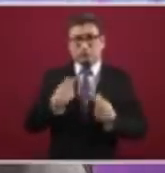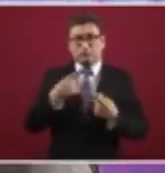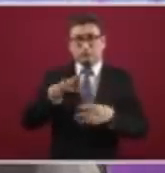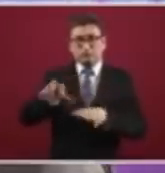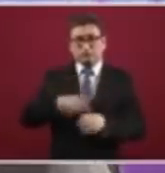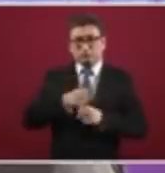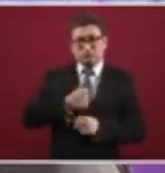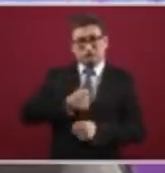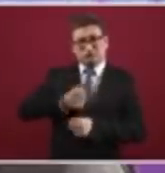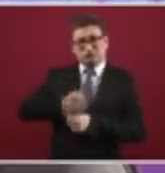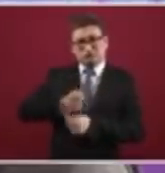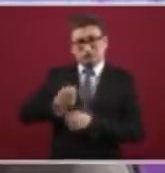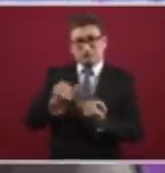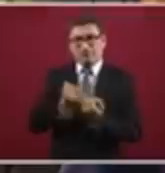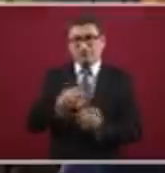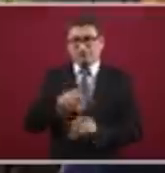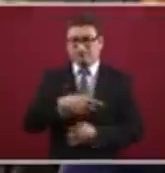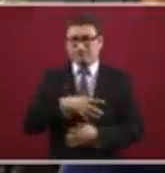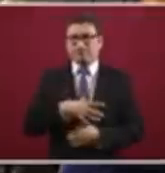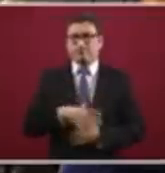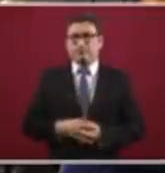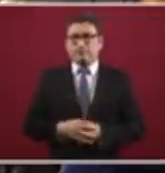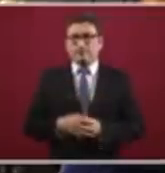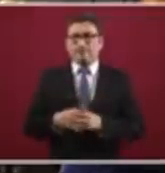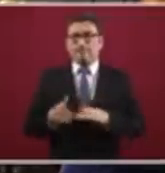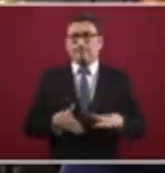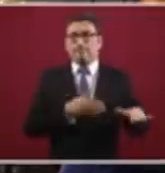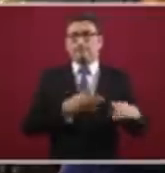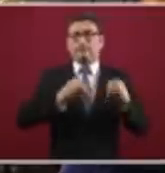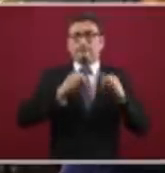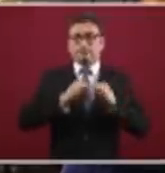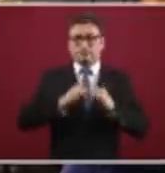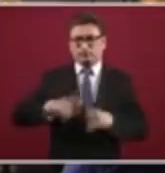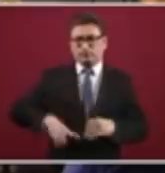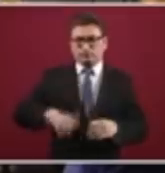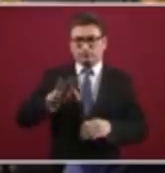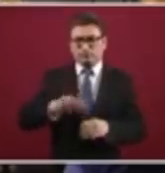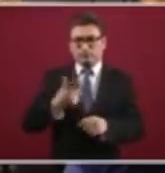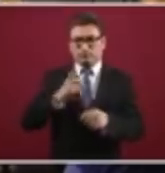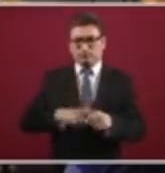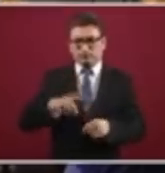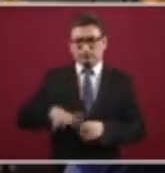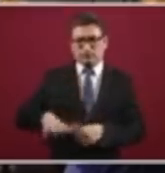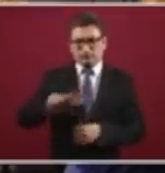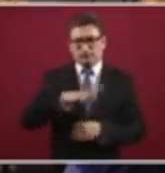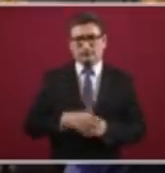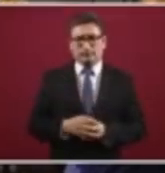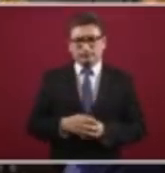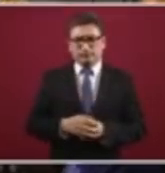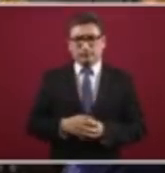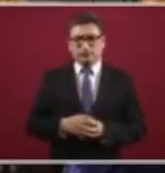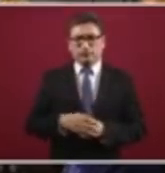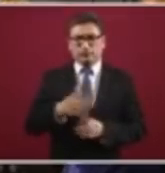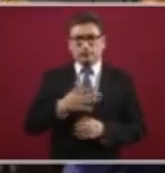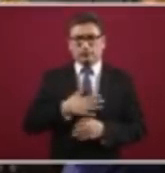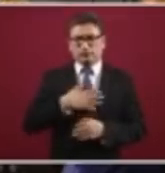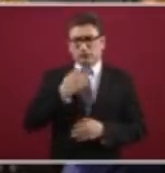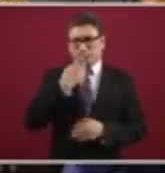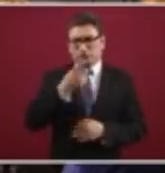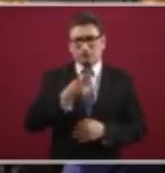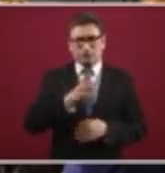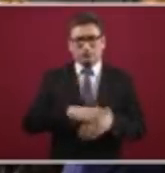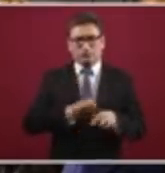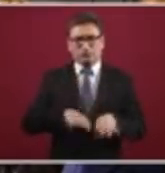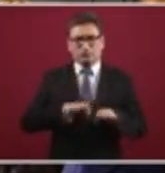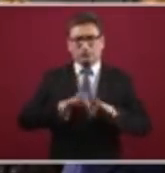en el caso de las instituciones del gobierno federal el gobierno de la república yo destacó en particularmente